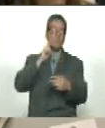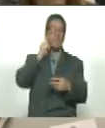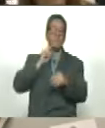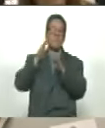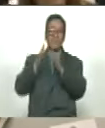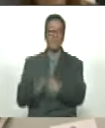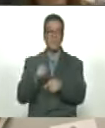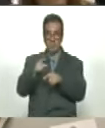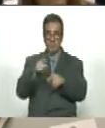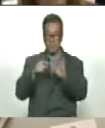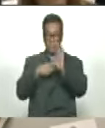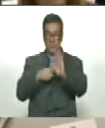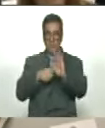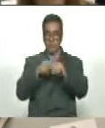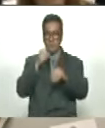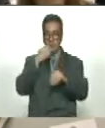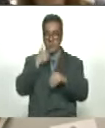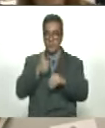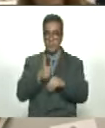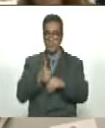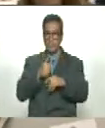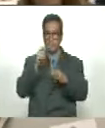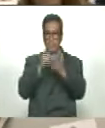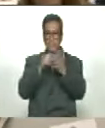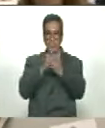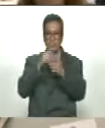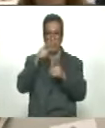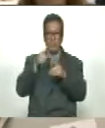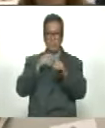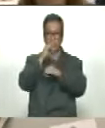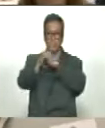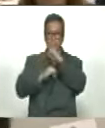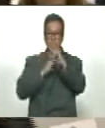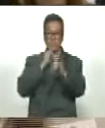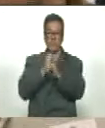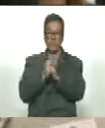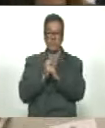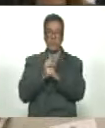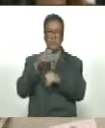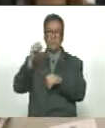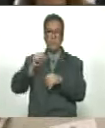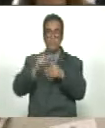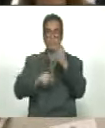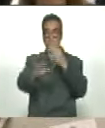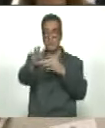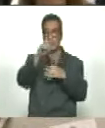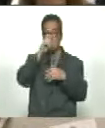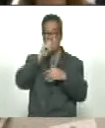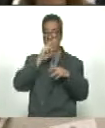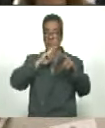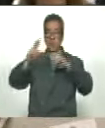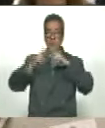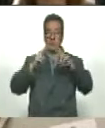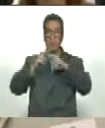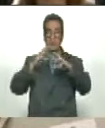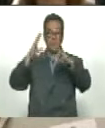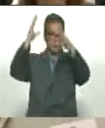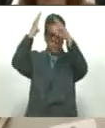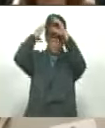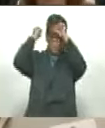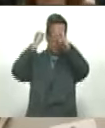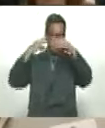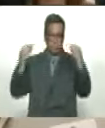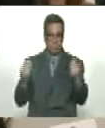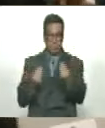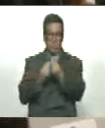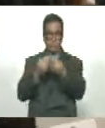un impacto, un efecto desde el punto de vista internacional. 5 años sin relaciones diplomáticas con